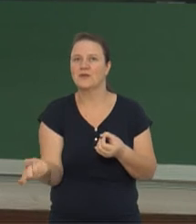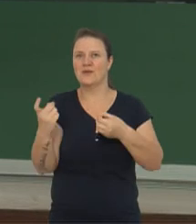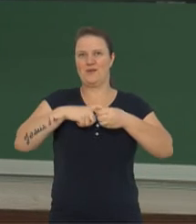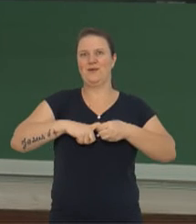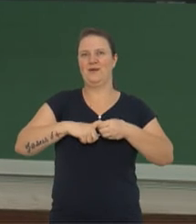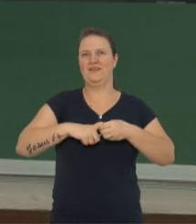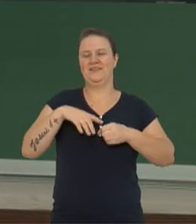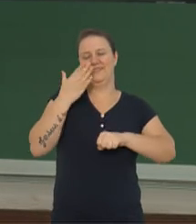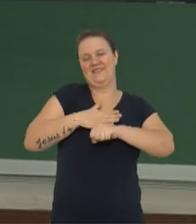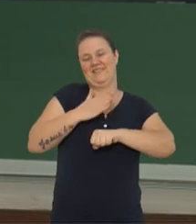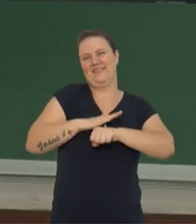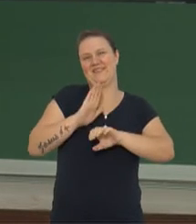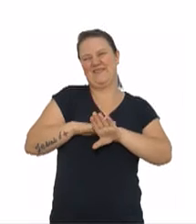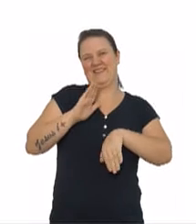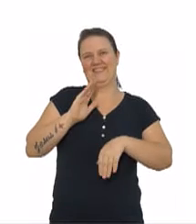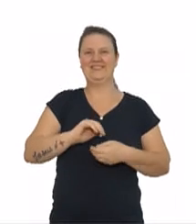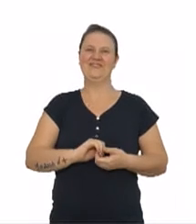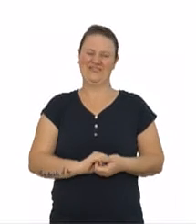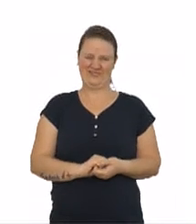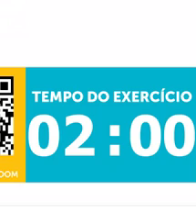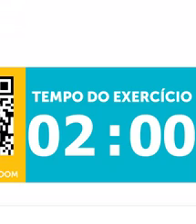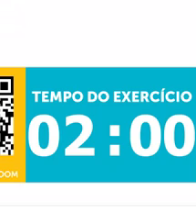outros exercícios mais. De acordo?